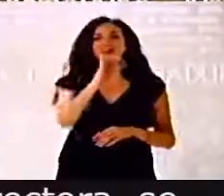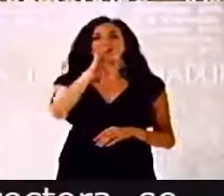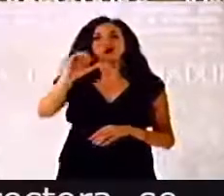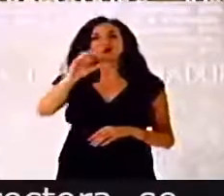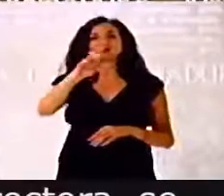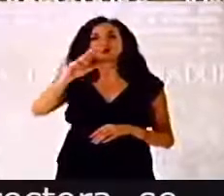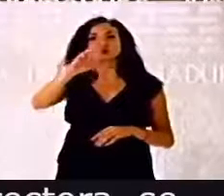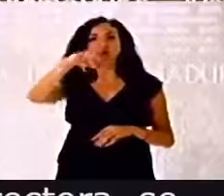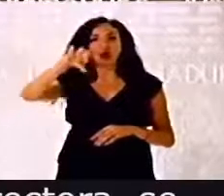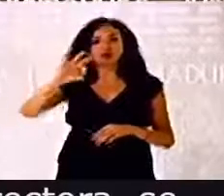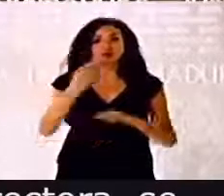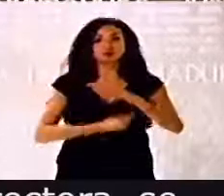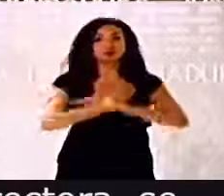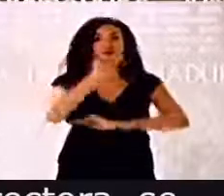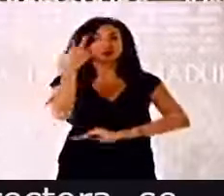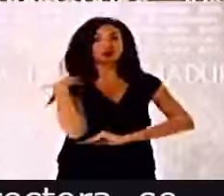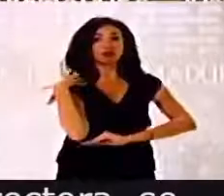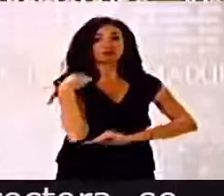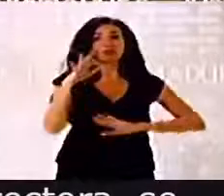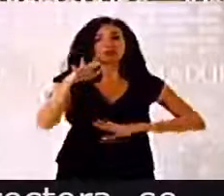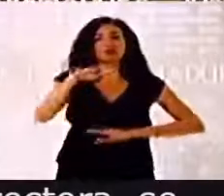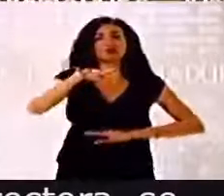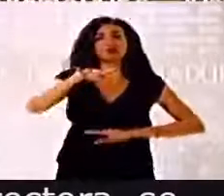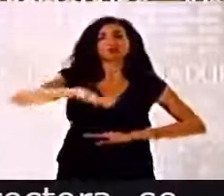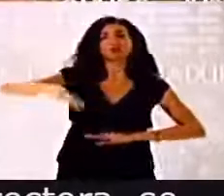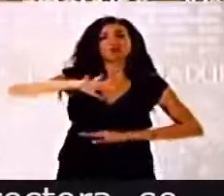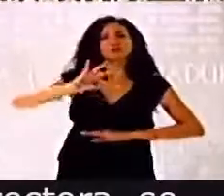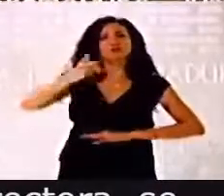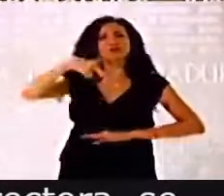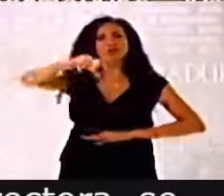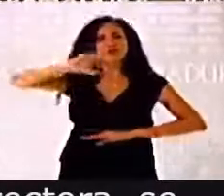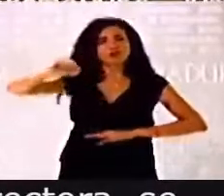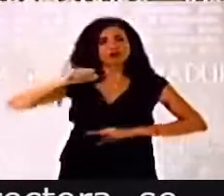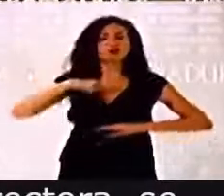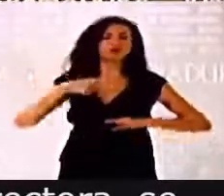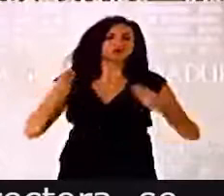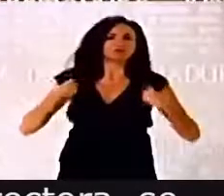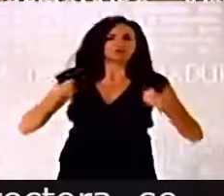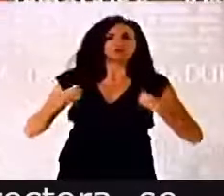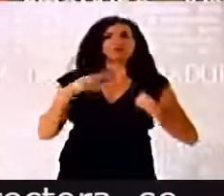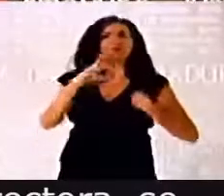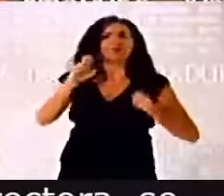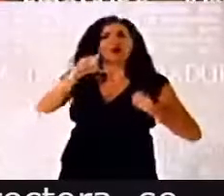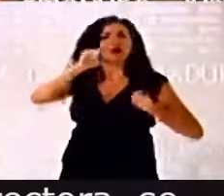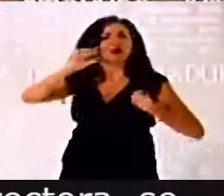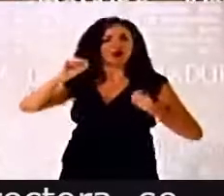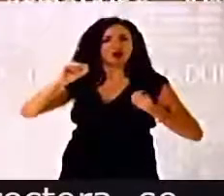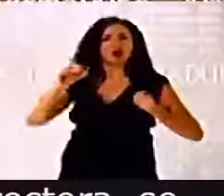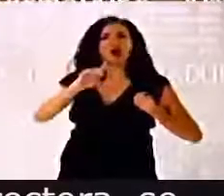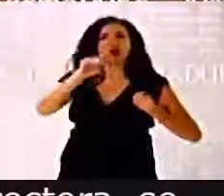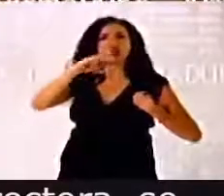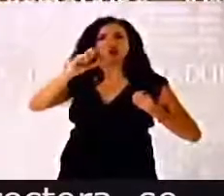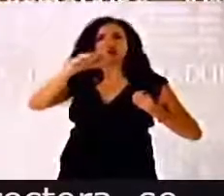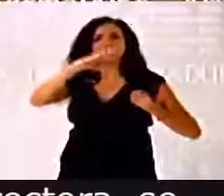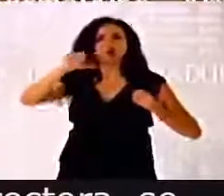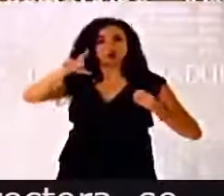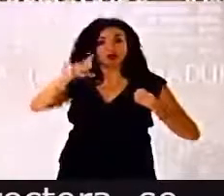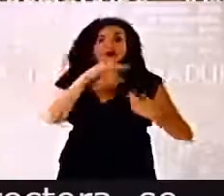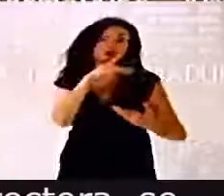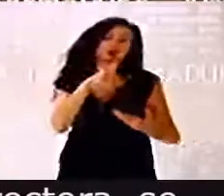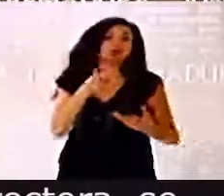natural de Zafra pero afincada en la Siberia extremeña, en Puebla de Alcocer, donde fue concejala del Partido Socialista en la pasada